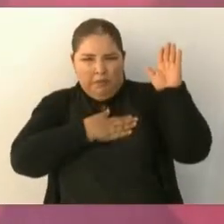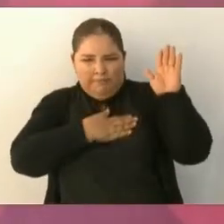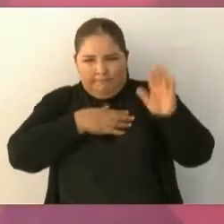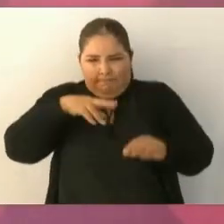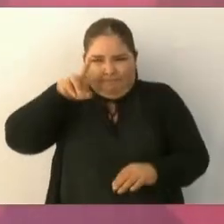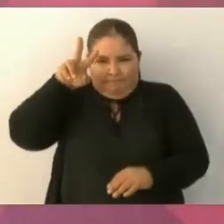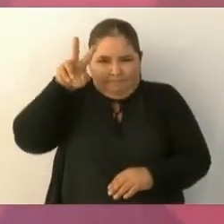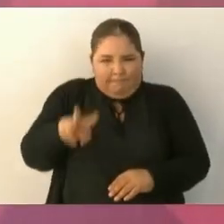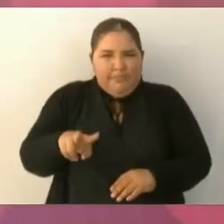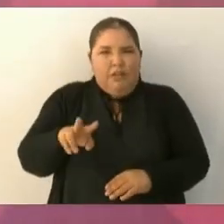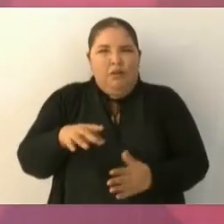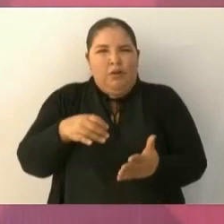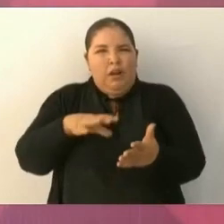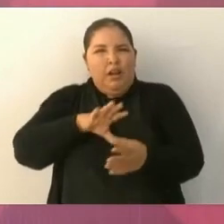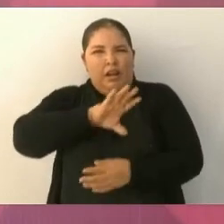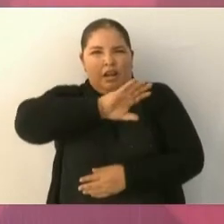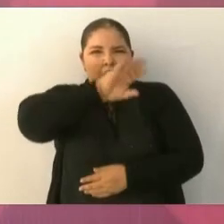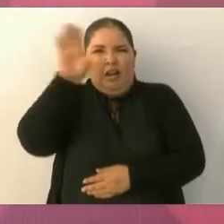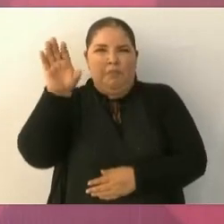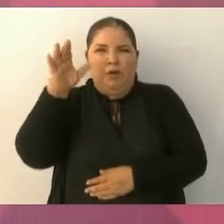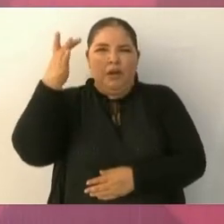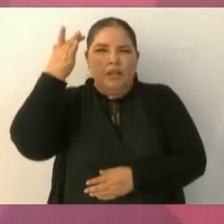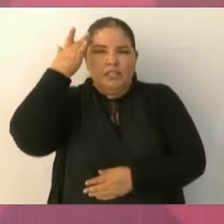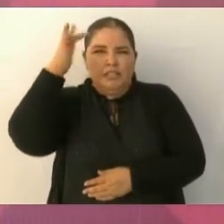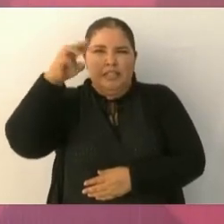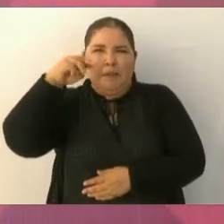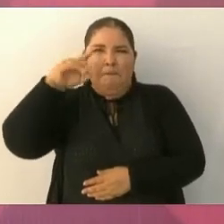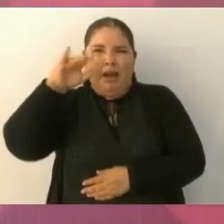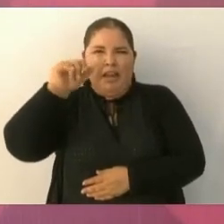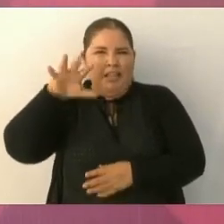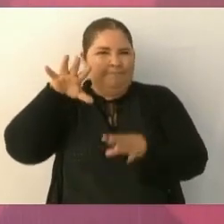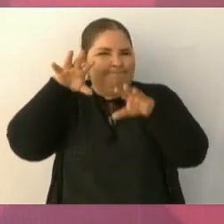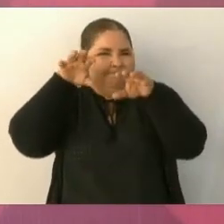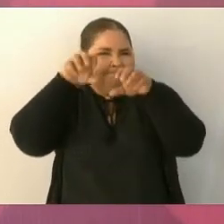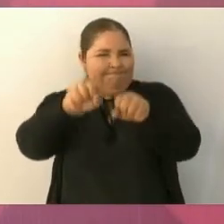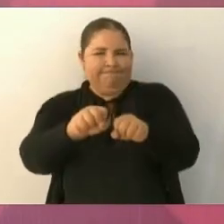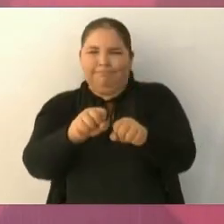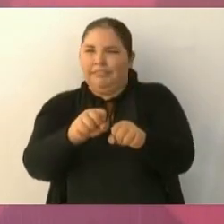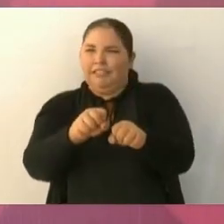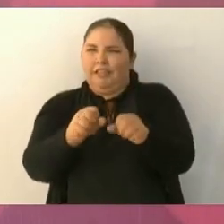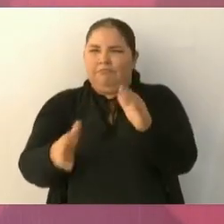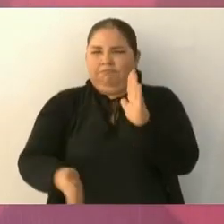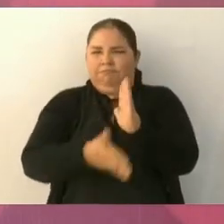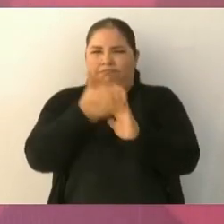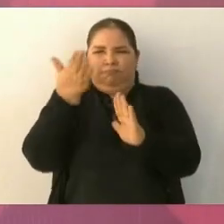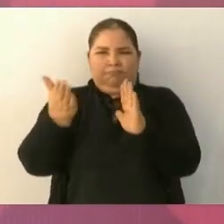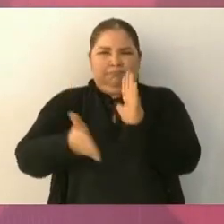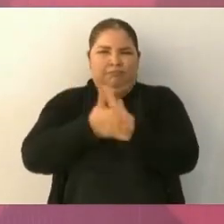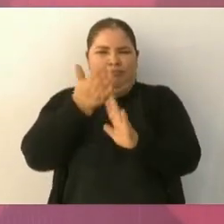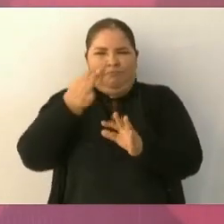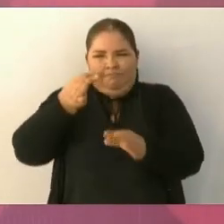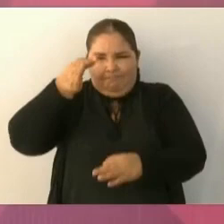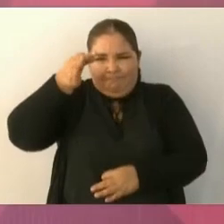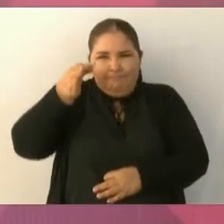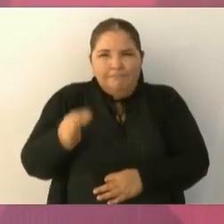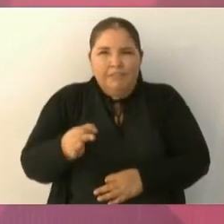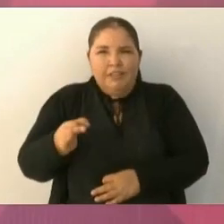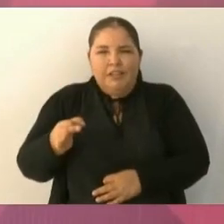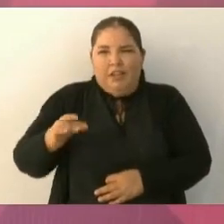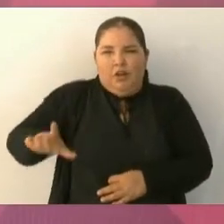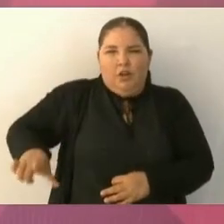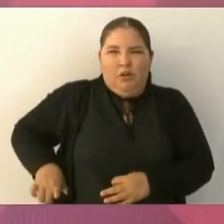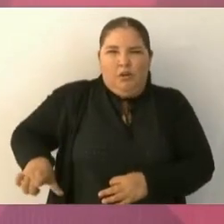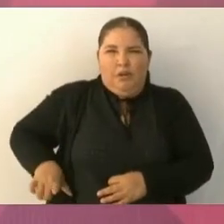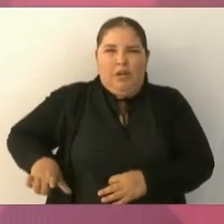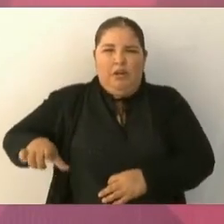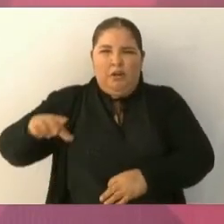el campo. Santa María es un gran logro de infraestructura hidráulica que reafirma el compromiso del Gobierno de México con